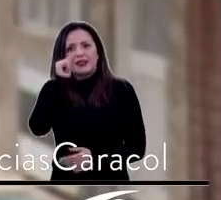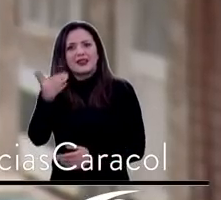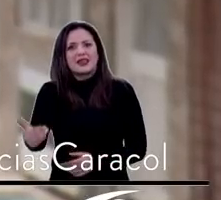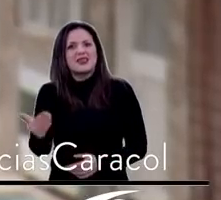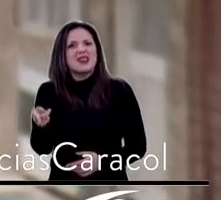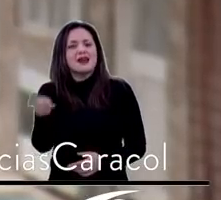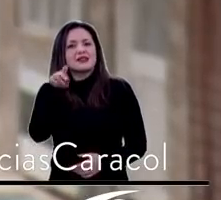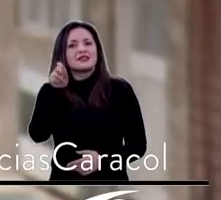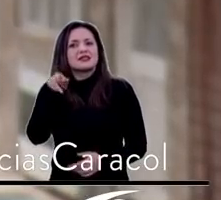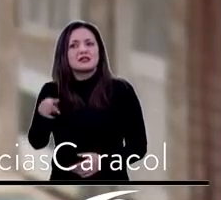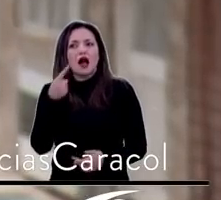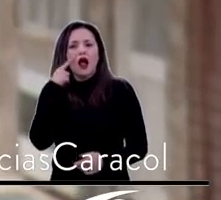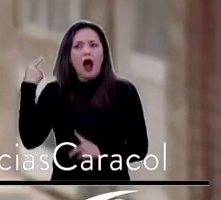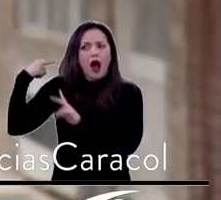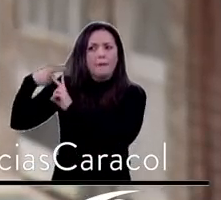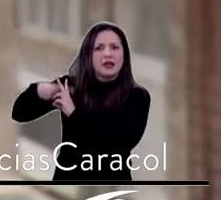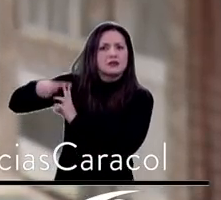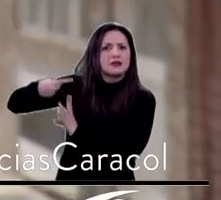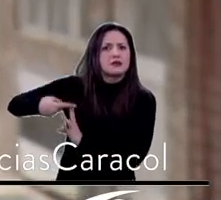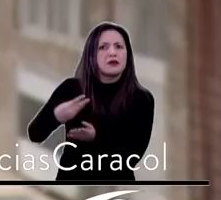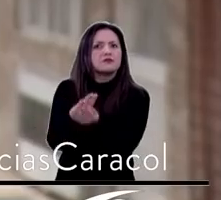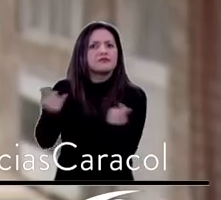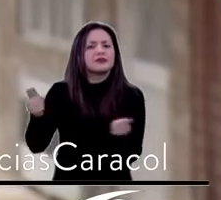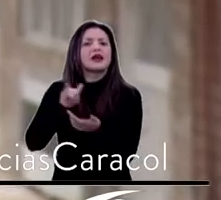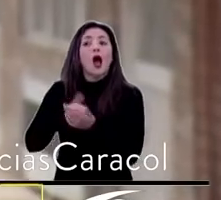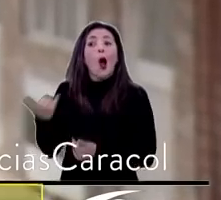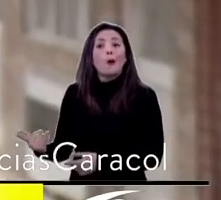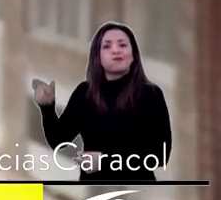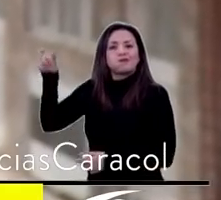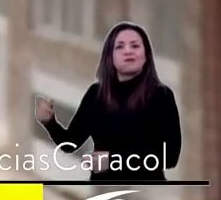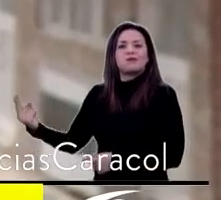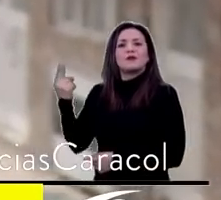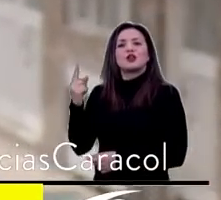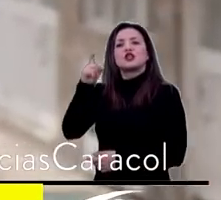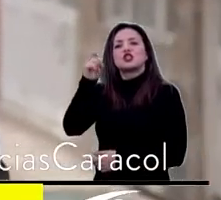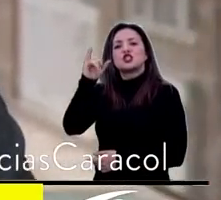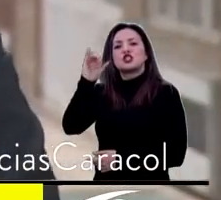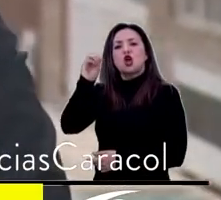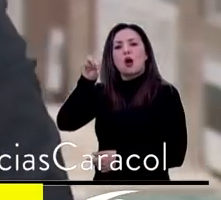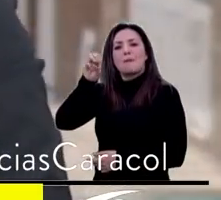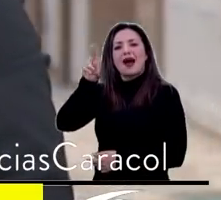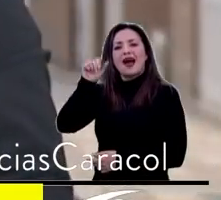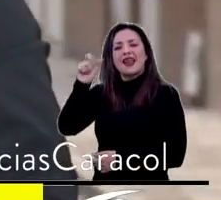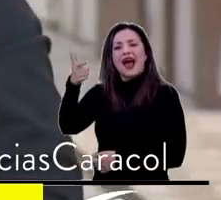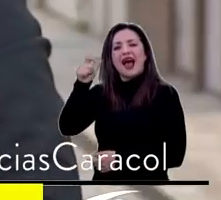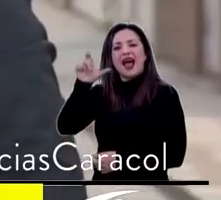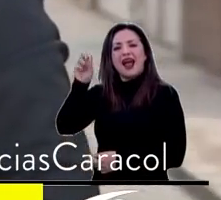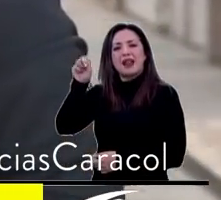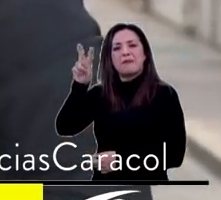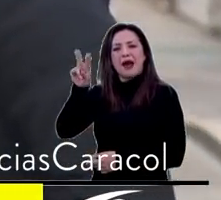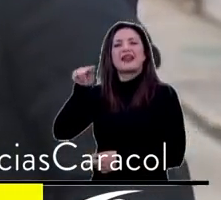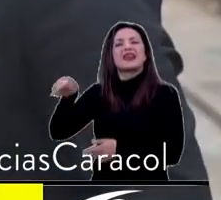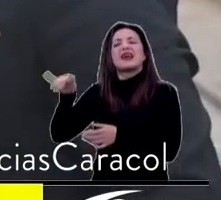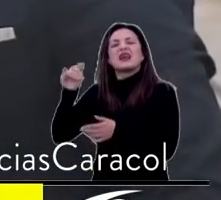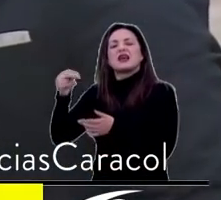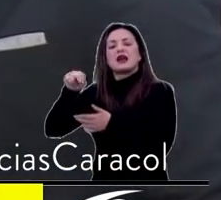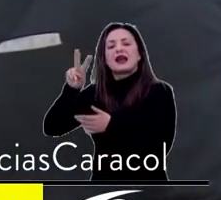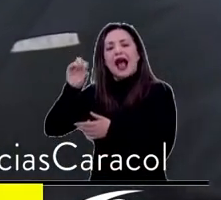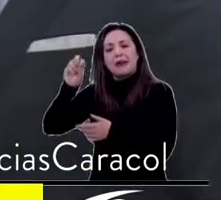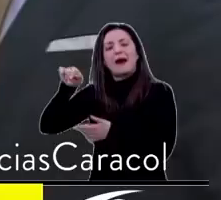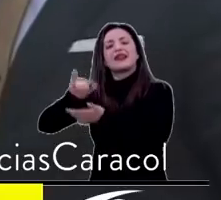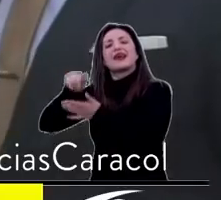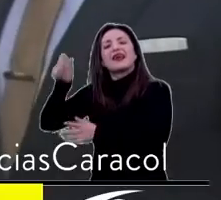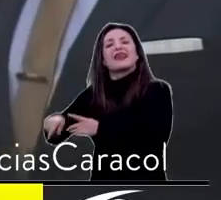lleva muchos meses desaparecida, nos acompaña hasta ahora Xiomara Galván, que es la tía. Bueno, ¿usted cómo toma esta decisión? De nuevo, libres